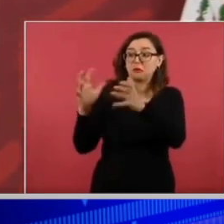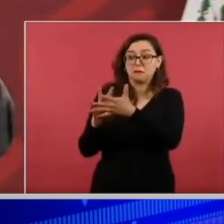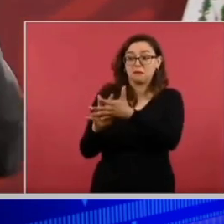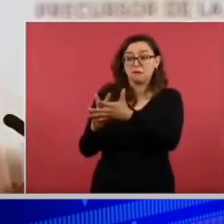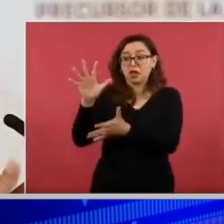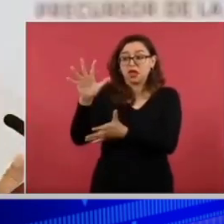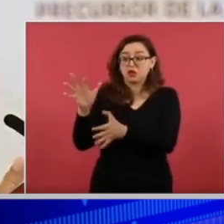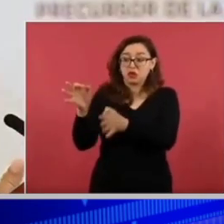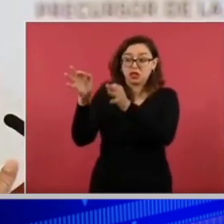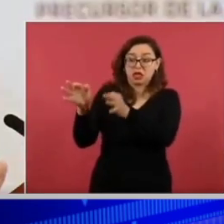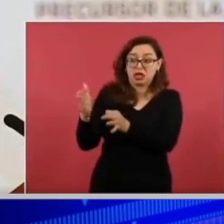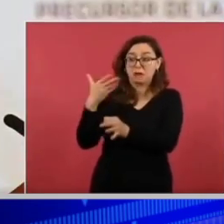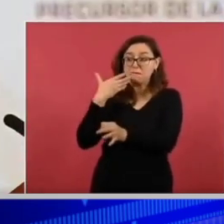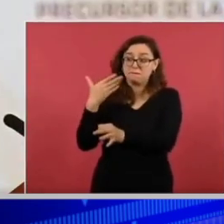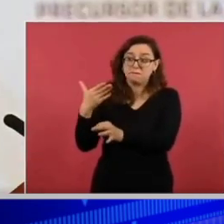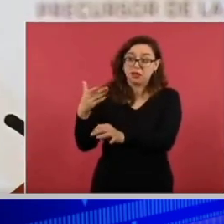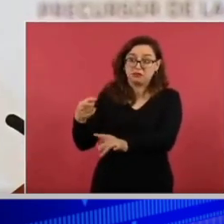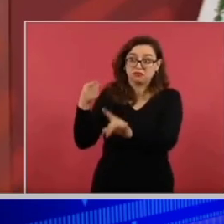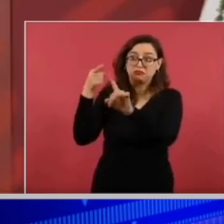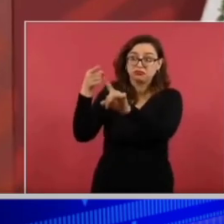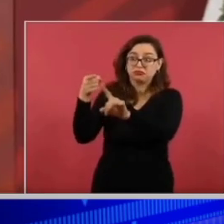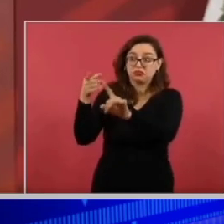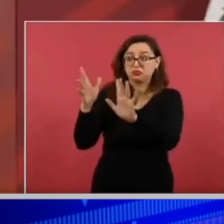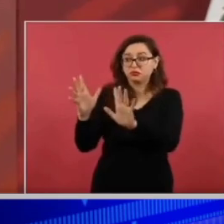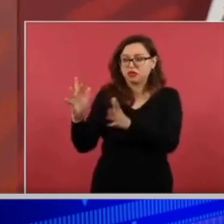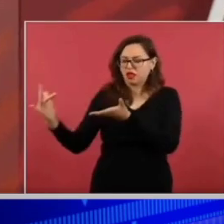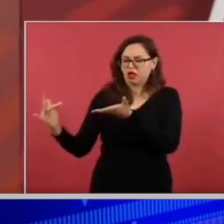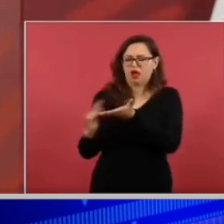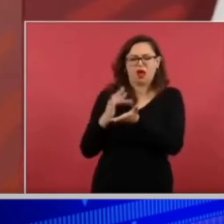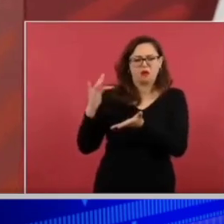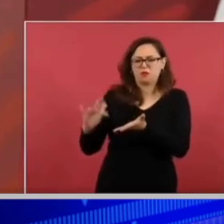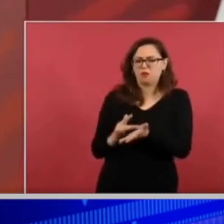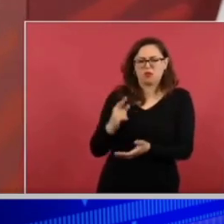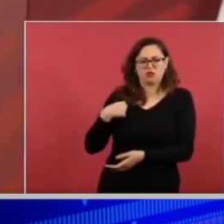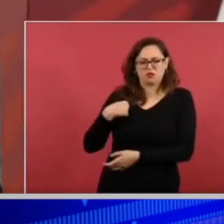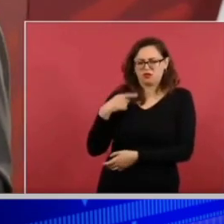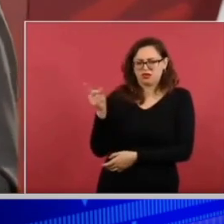no para que me apoyen